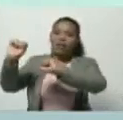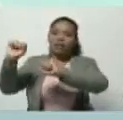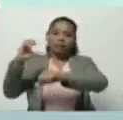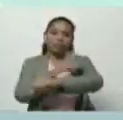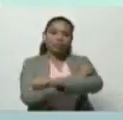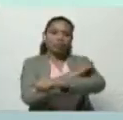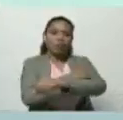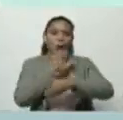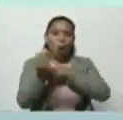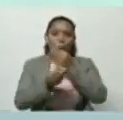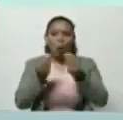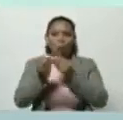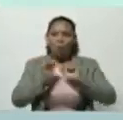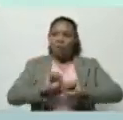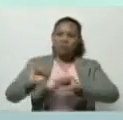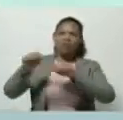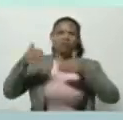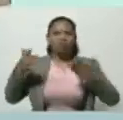caudillismo?